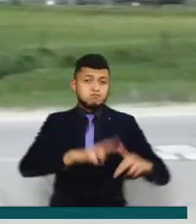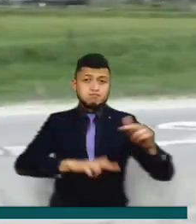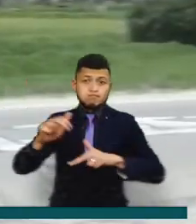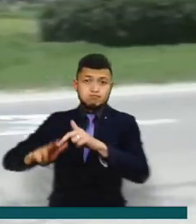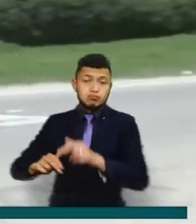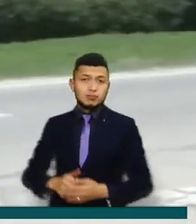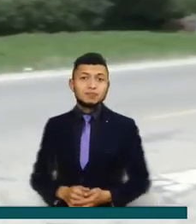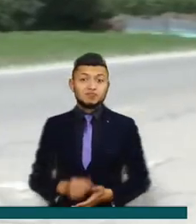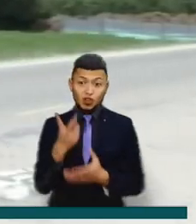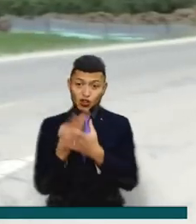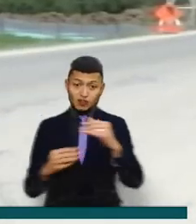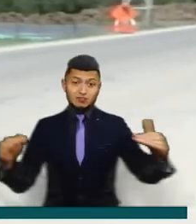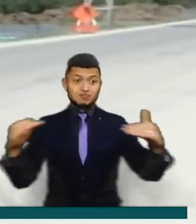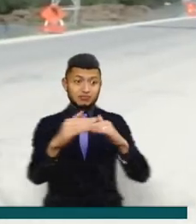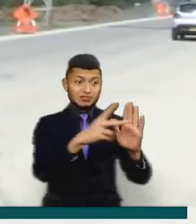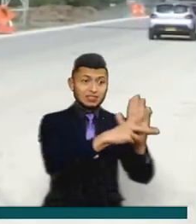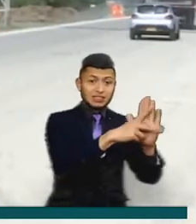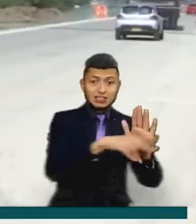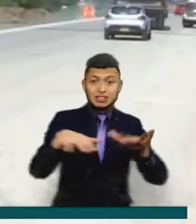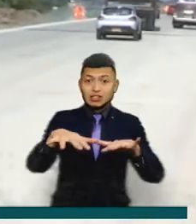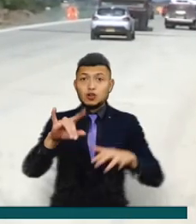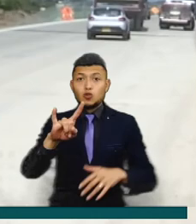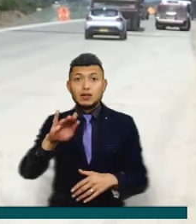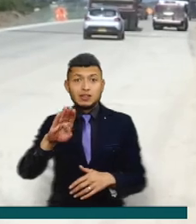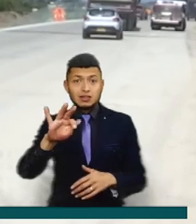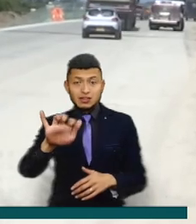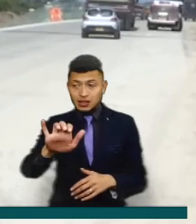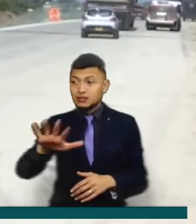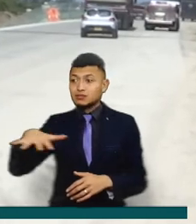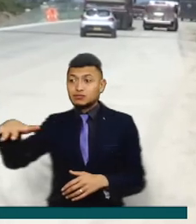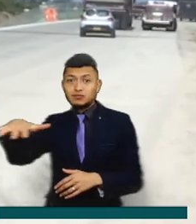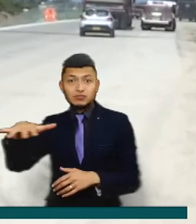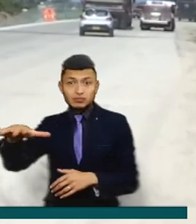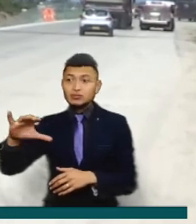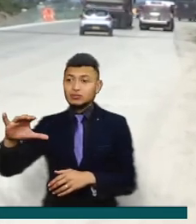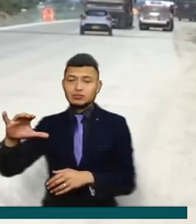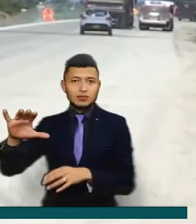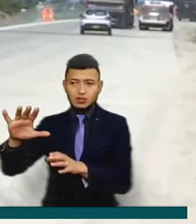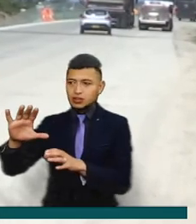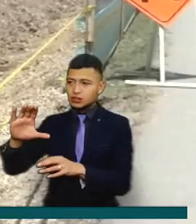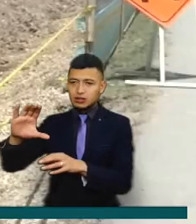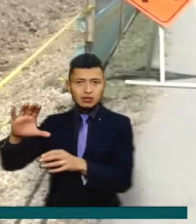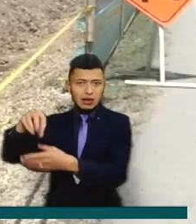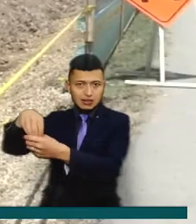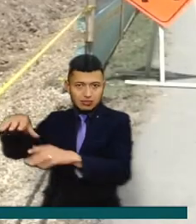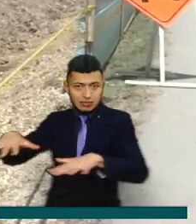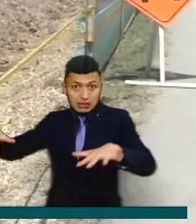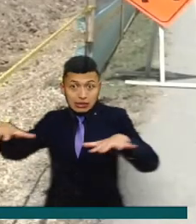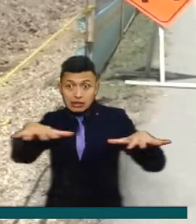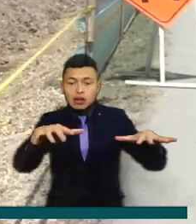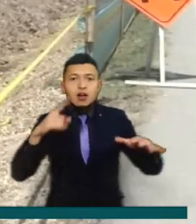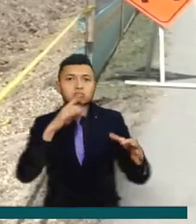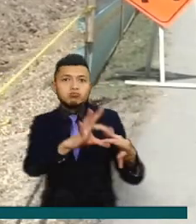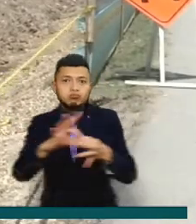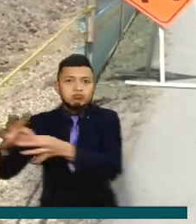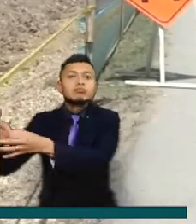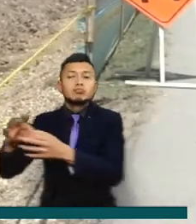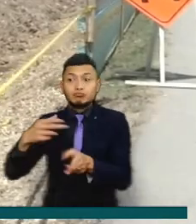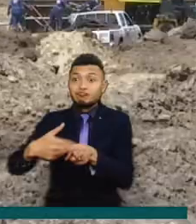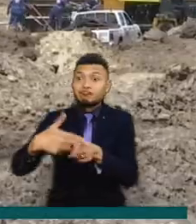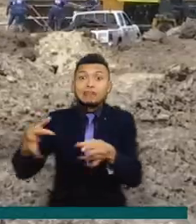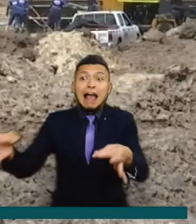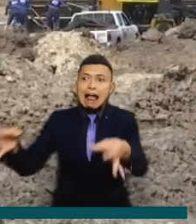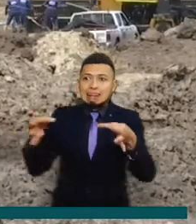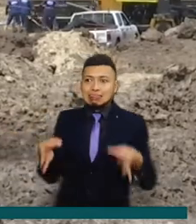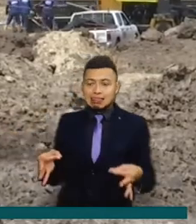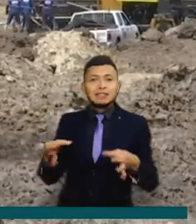vía Zipaquirá-Huatechi-Quinquirá entrará en funcionamiento un año antes de lo previsto, así lo anunció el Instituto Nacional de Vías. El